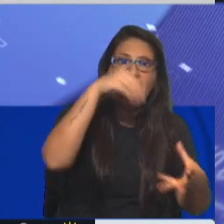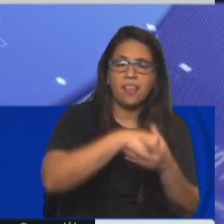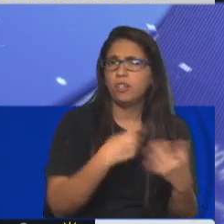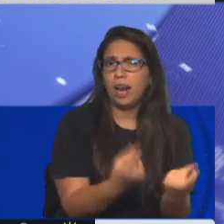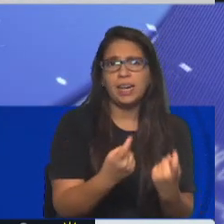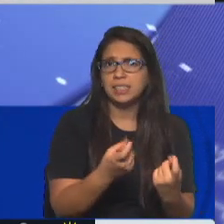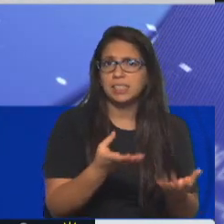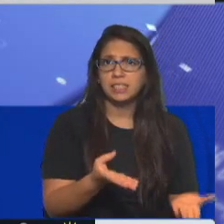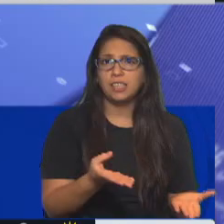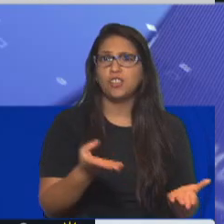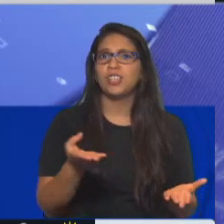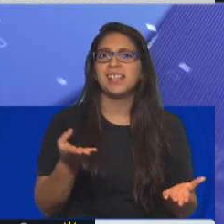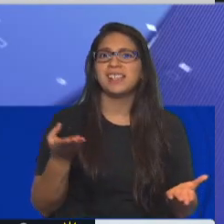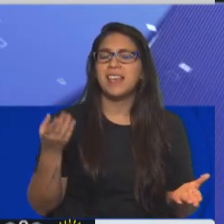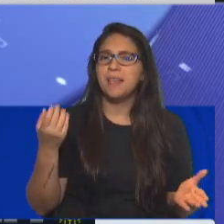Sin duda va a afectar